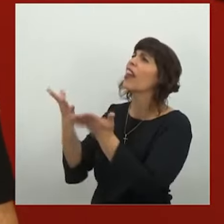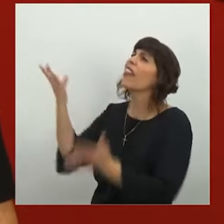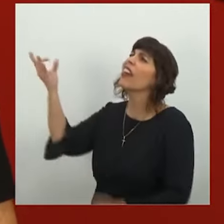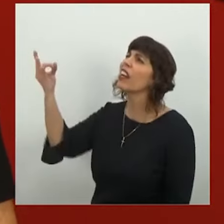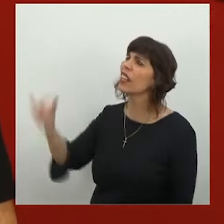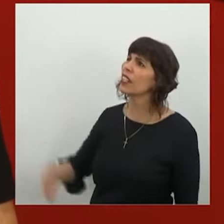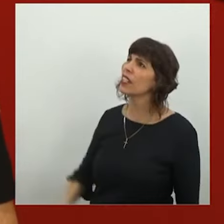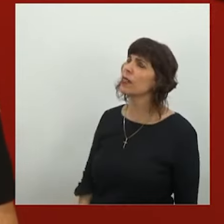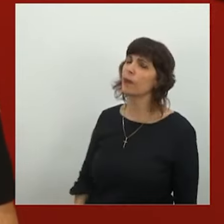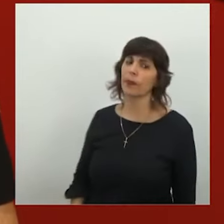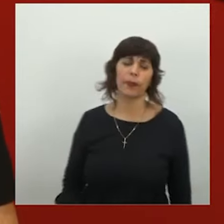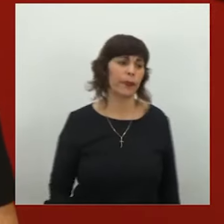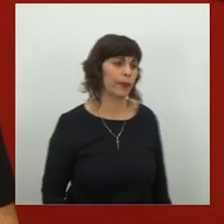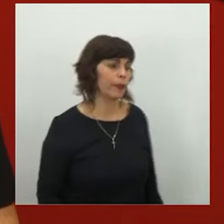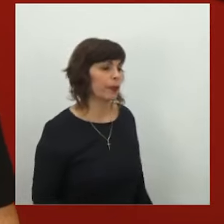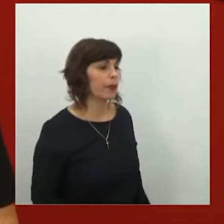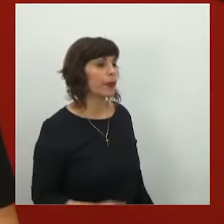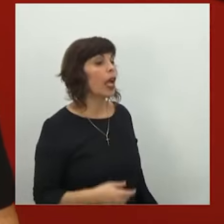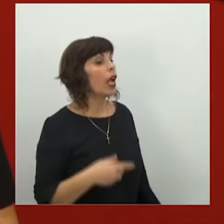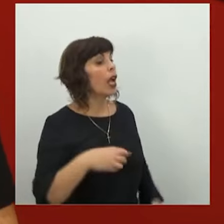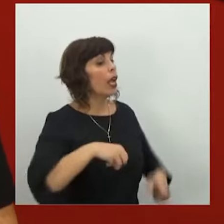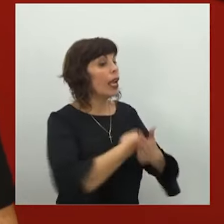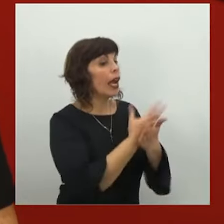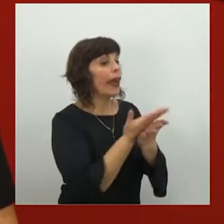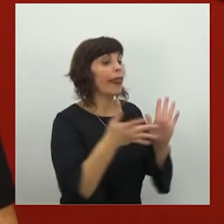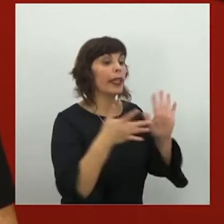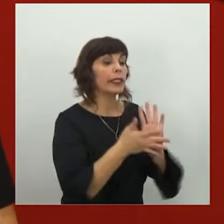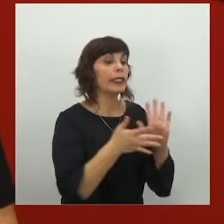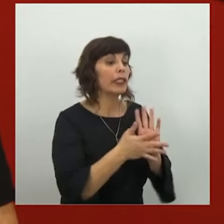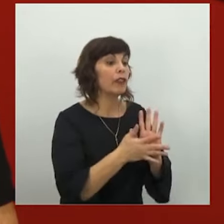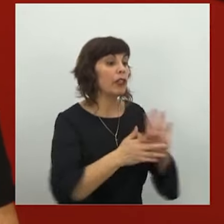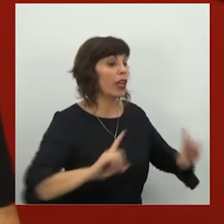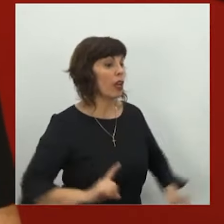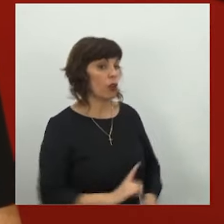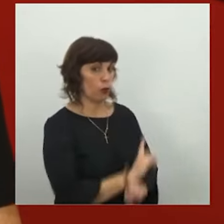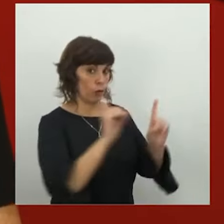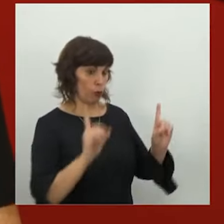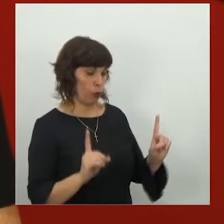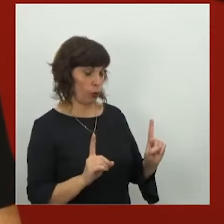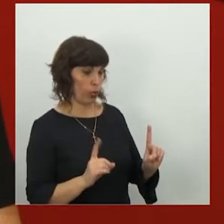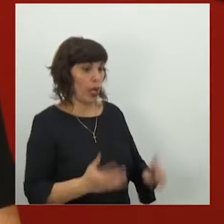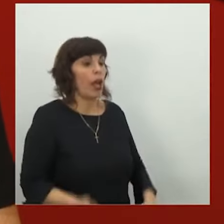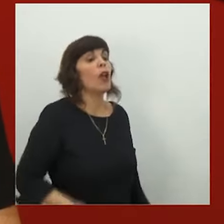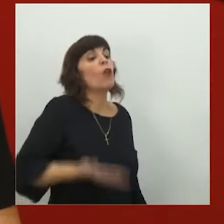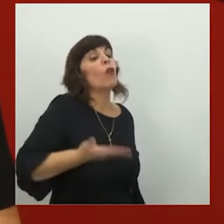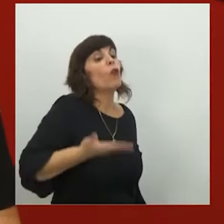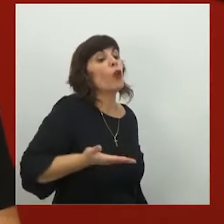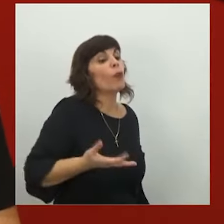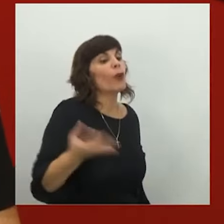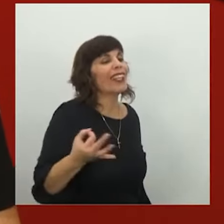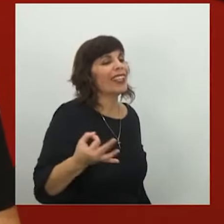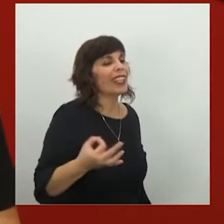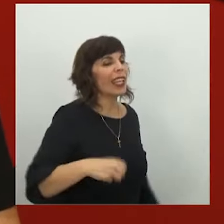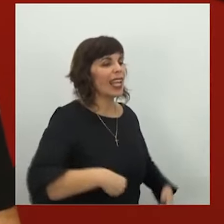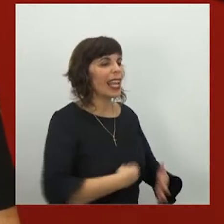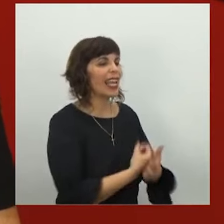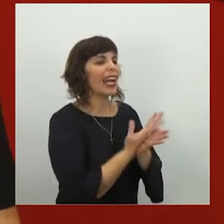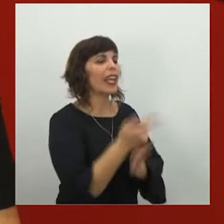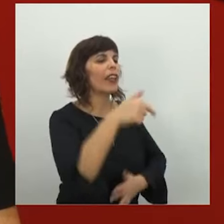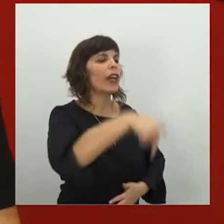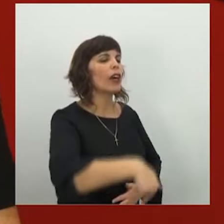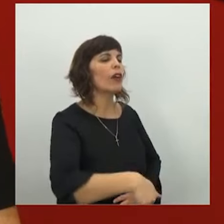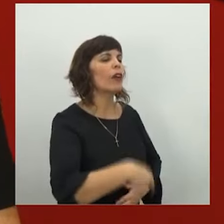dijo que no importaba tanto qué es la gracia, sino lo importante es qué puede hacer hoy la